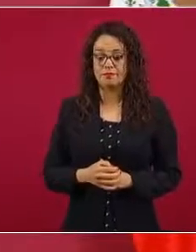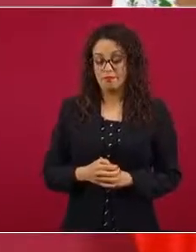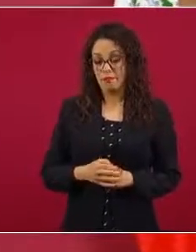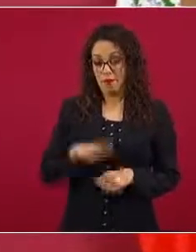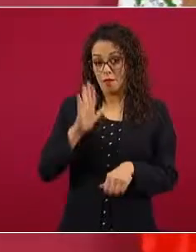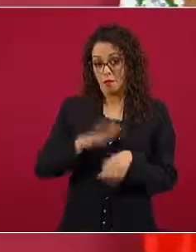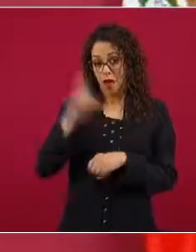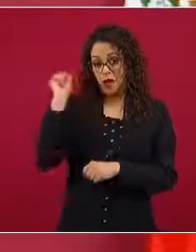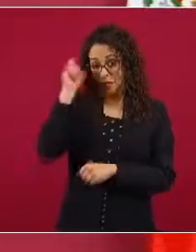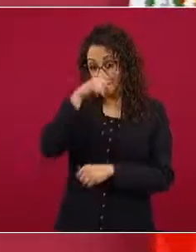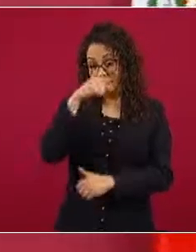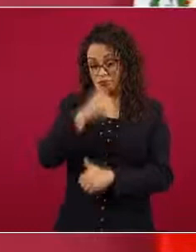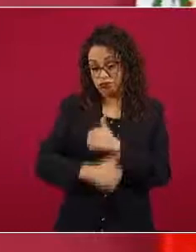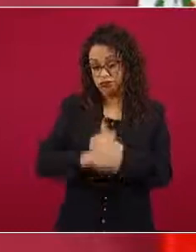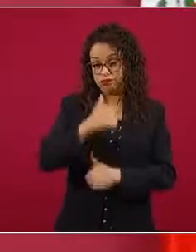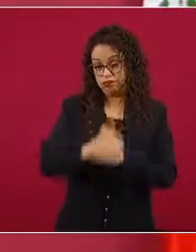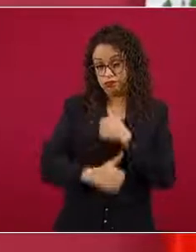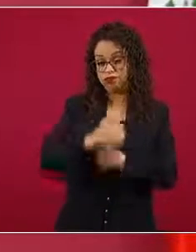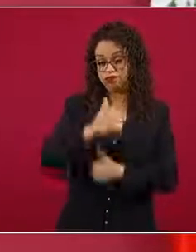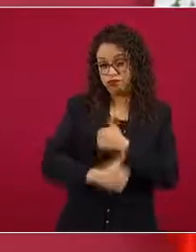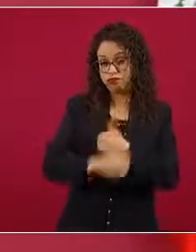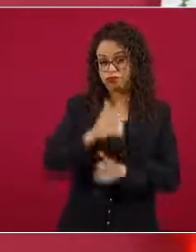difícil y